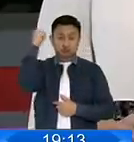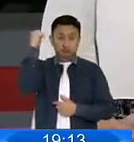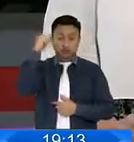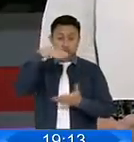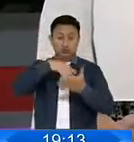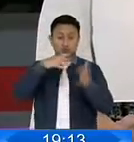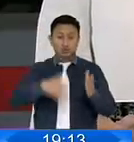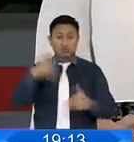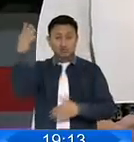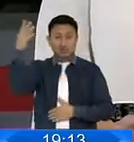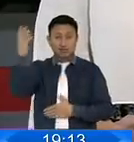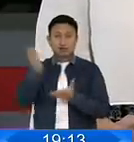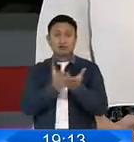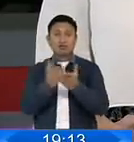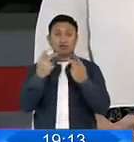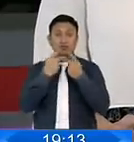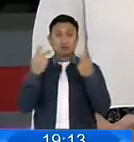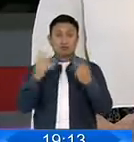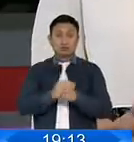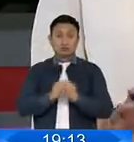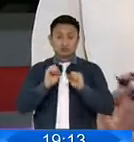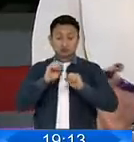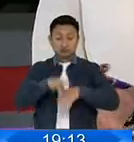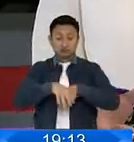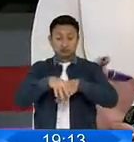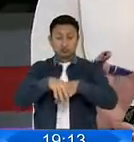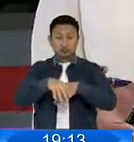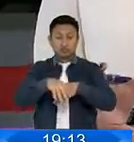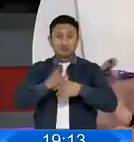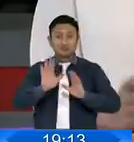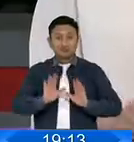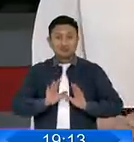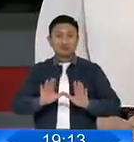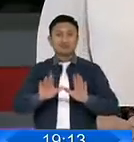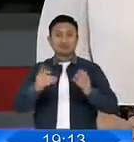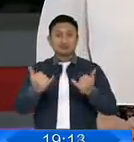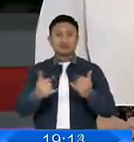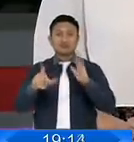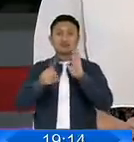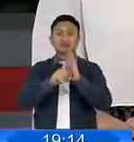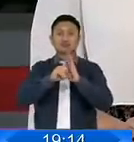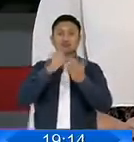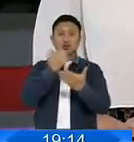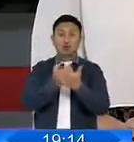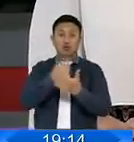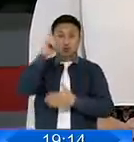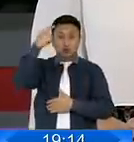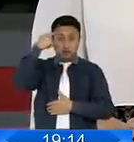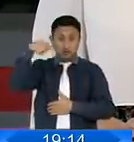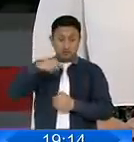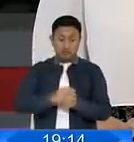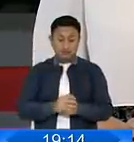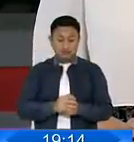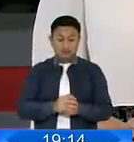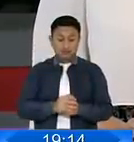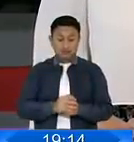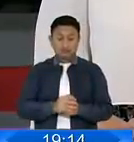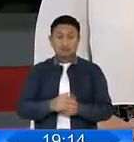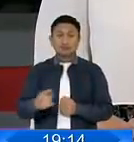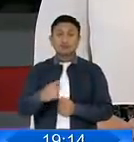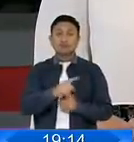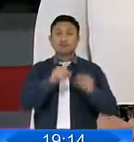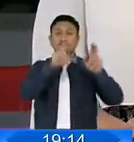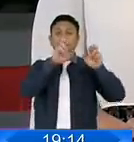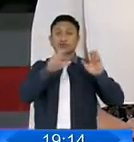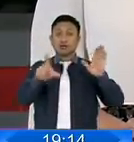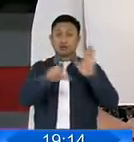y servidores públicos se movilizaron en rechazo a las medidas económicas del gobierno y a la aprobación de la denominada ley humanitaria.